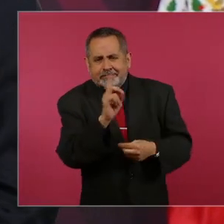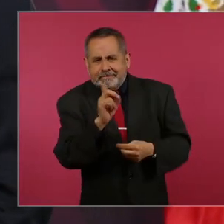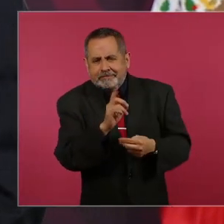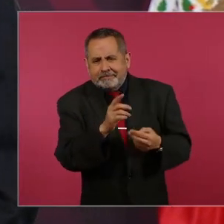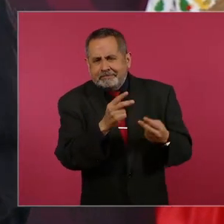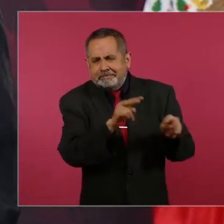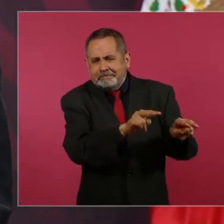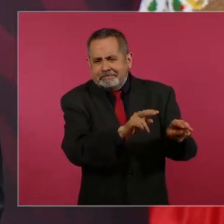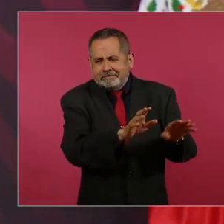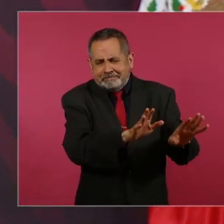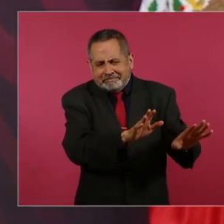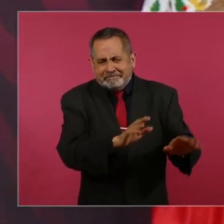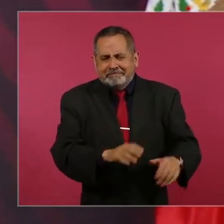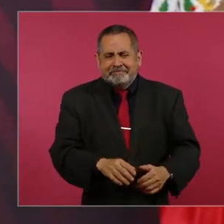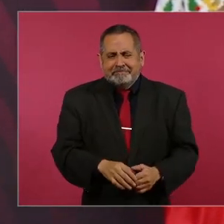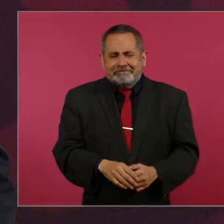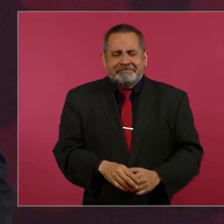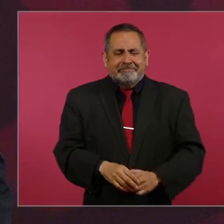esta